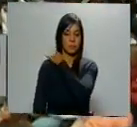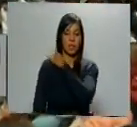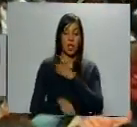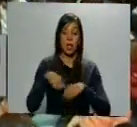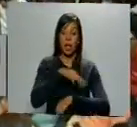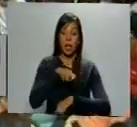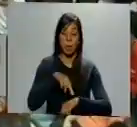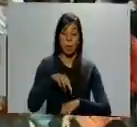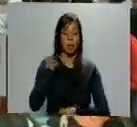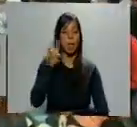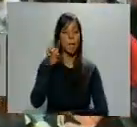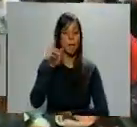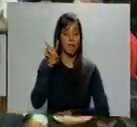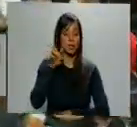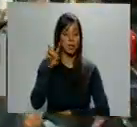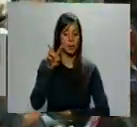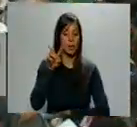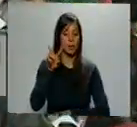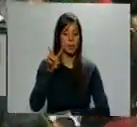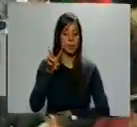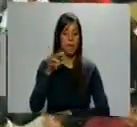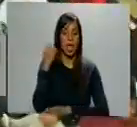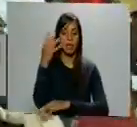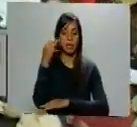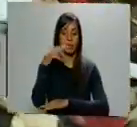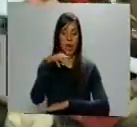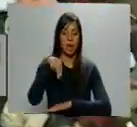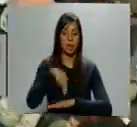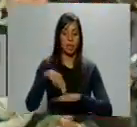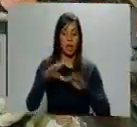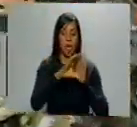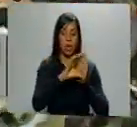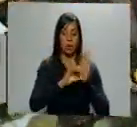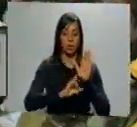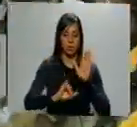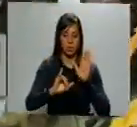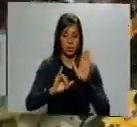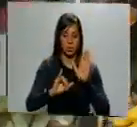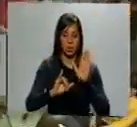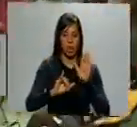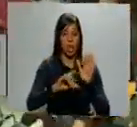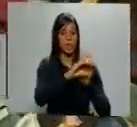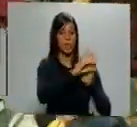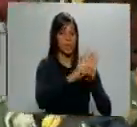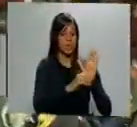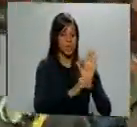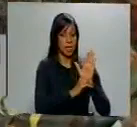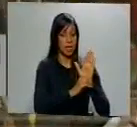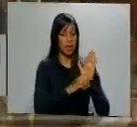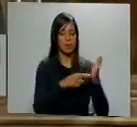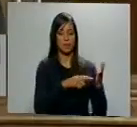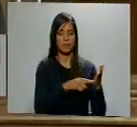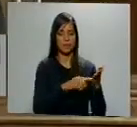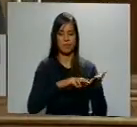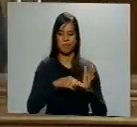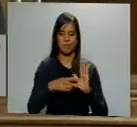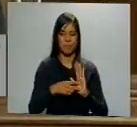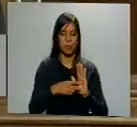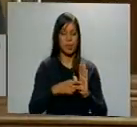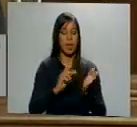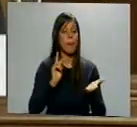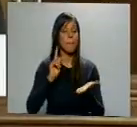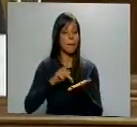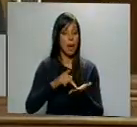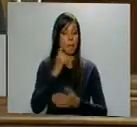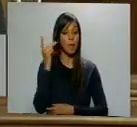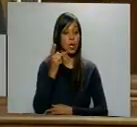República Bolivariana de Venezuela, Asamblea Nacional Constituyente, decreto constituyente para la participación en procesos